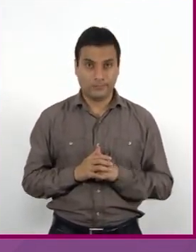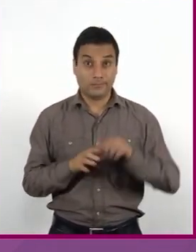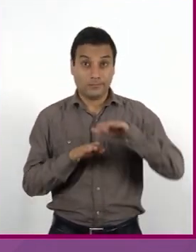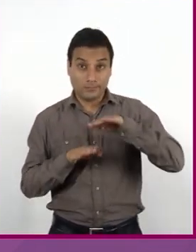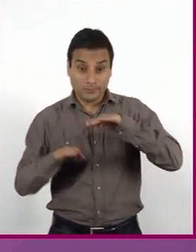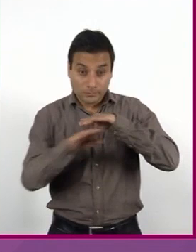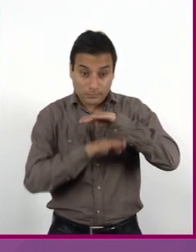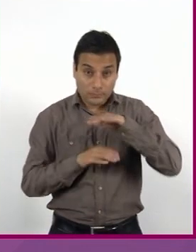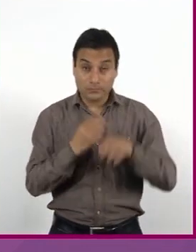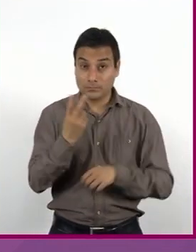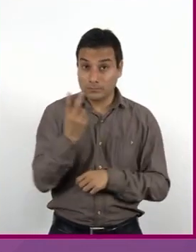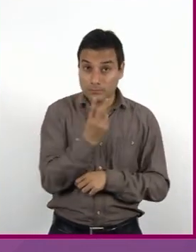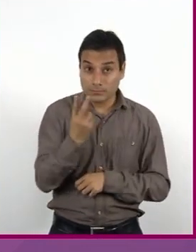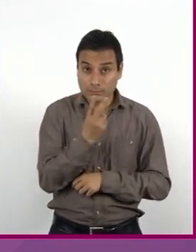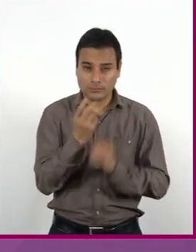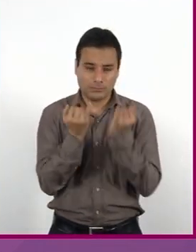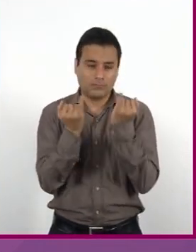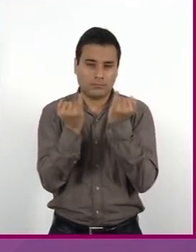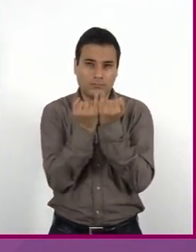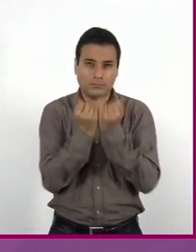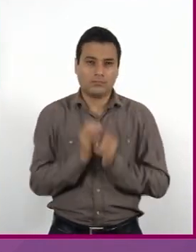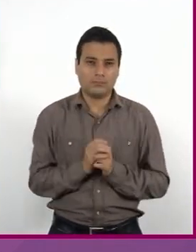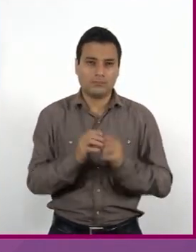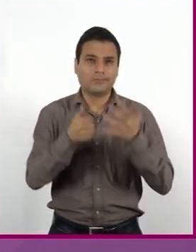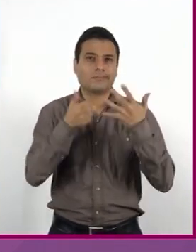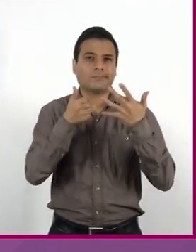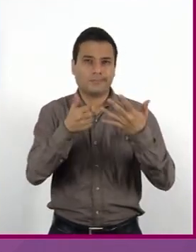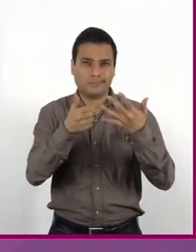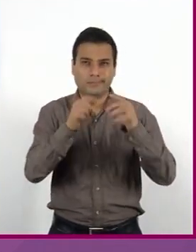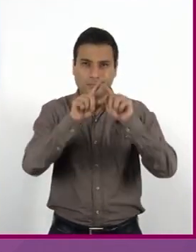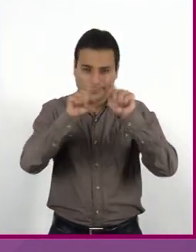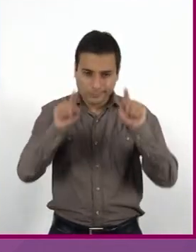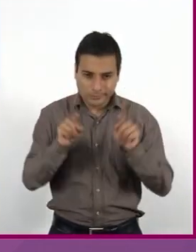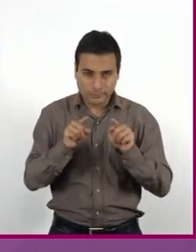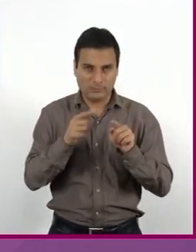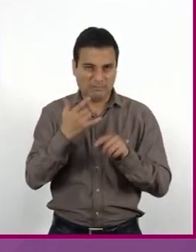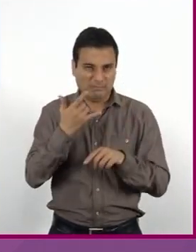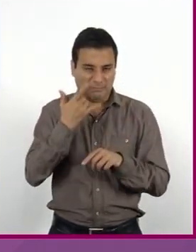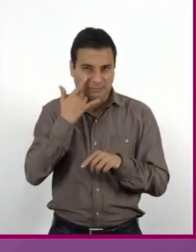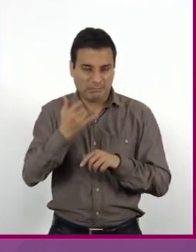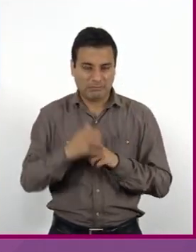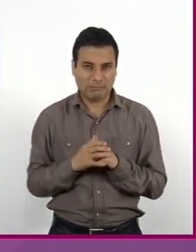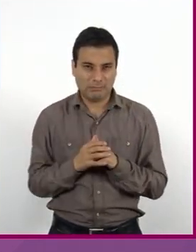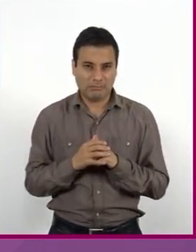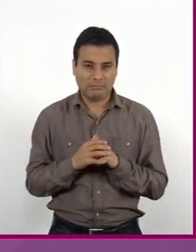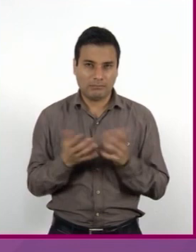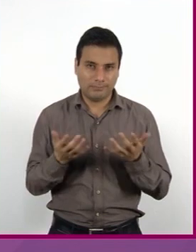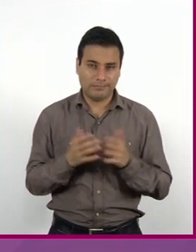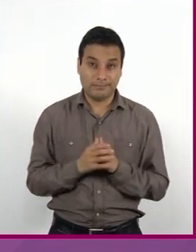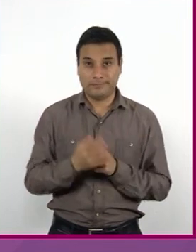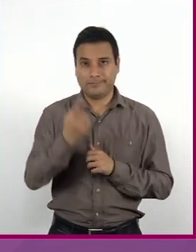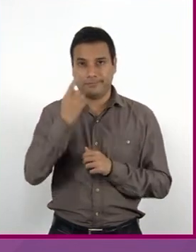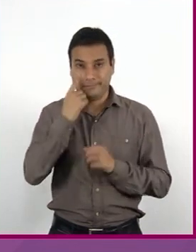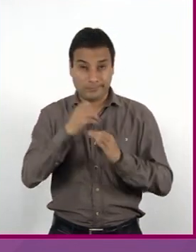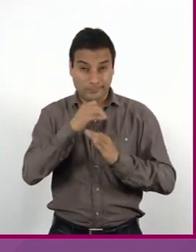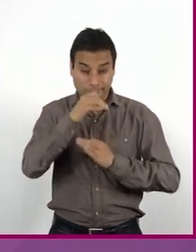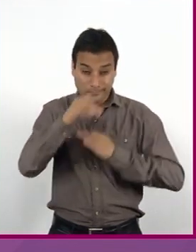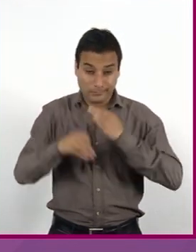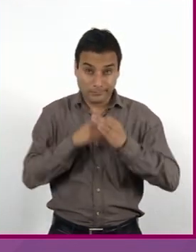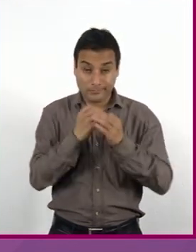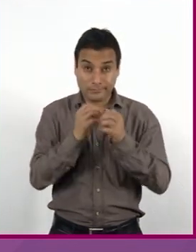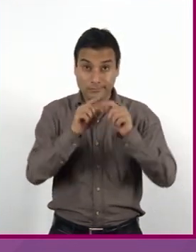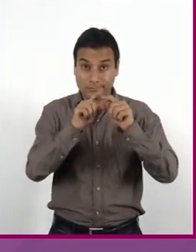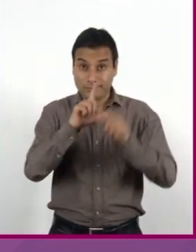iguales. Tienen forma de hexágono irregular, ya que la medida de sus 6 lados es diferente. Sus